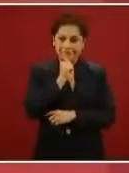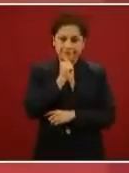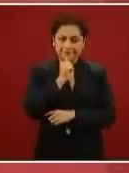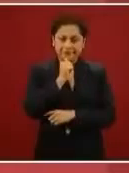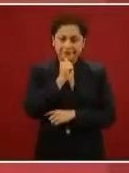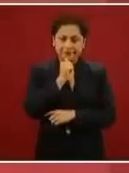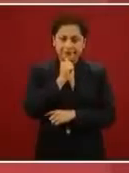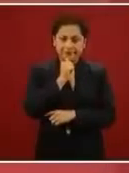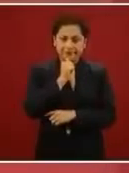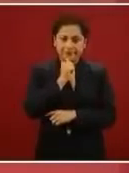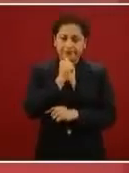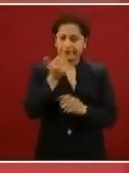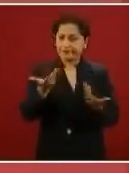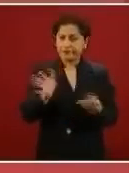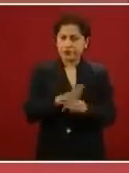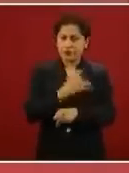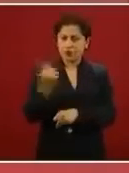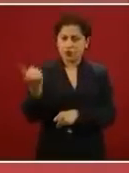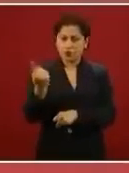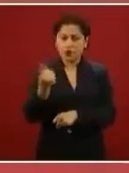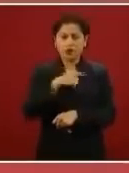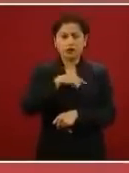de manera